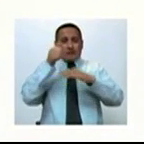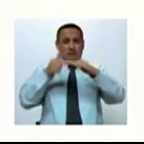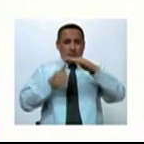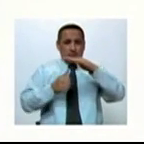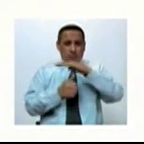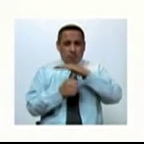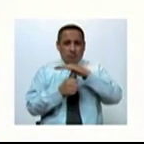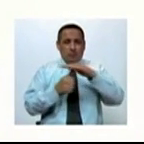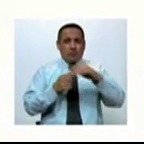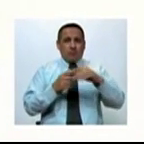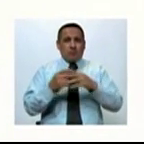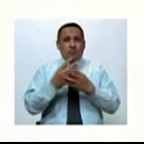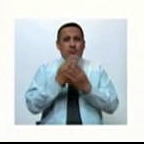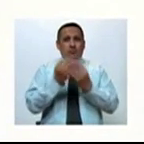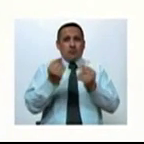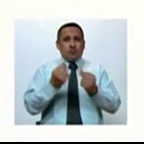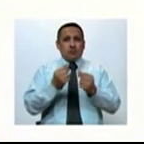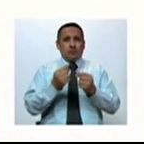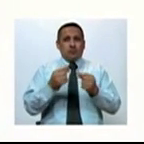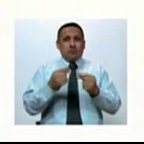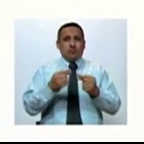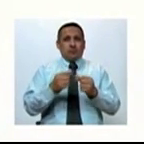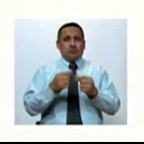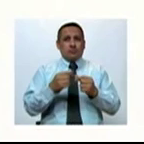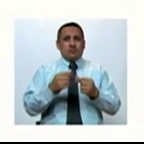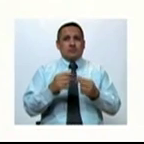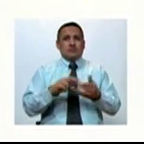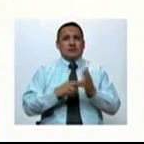subordinadamente sí tienen una